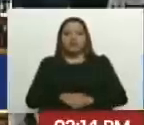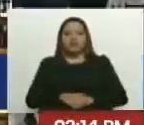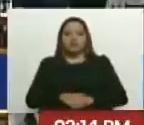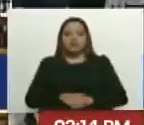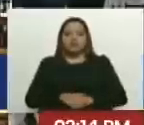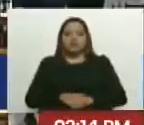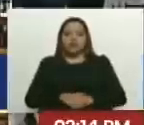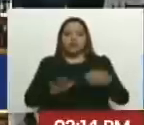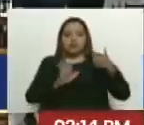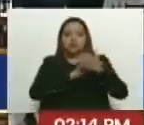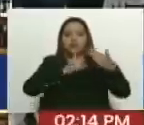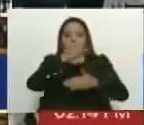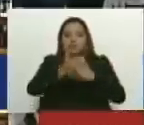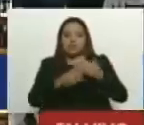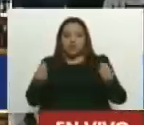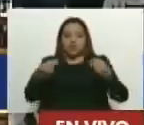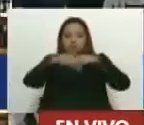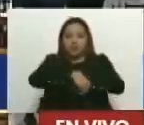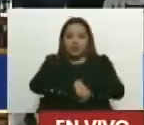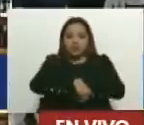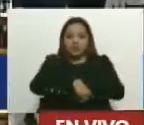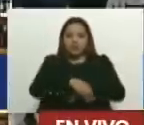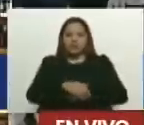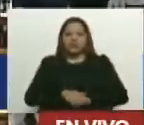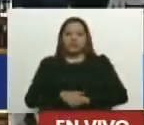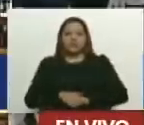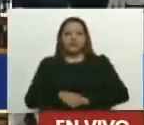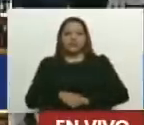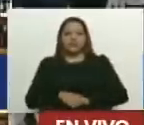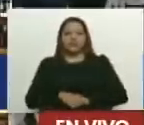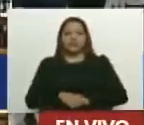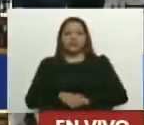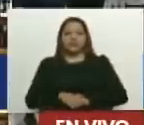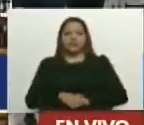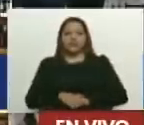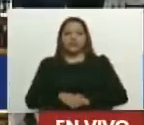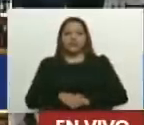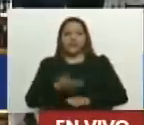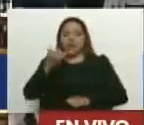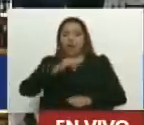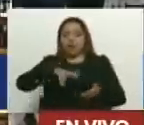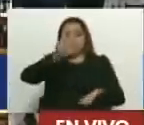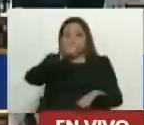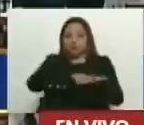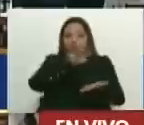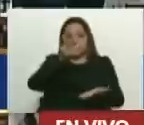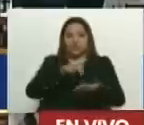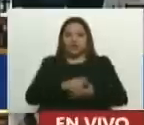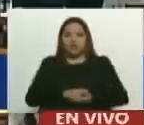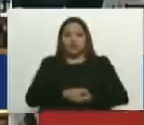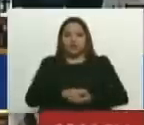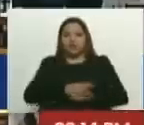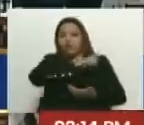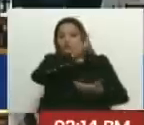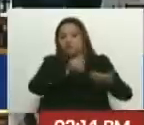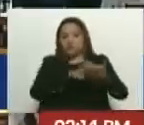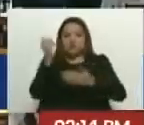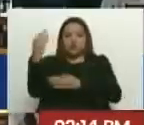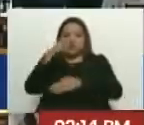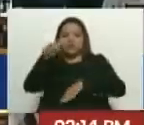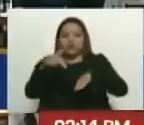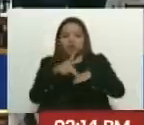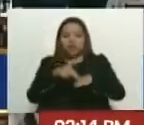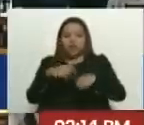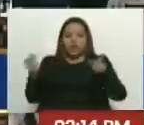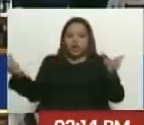de un proyecto de acuerdo, ya acuerdo, que ha sido aprobado por unanimidad en la plenaria